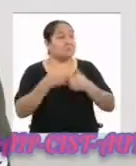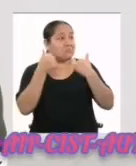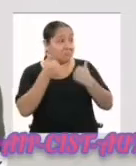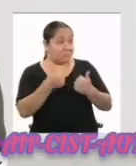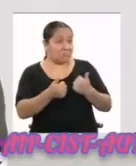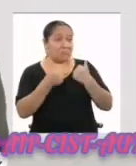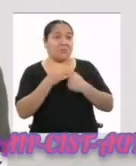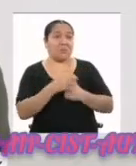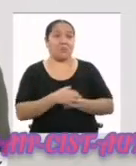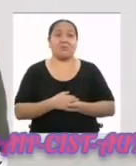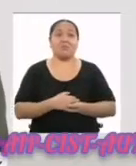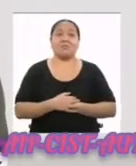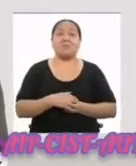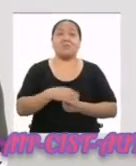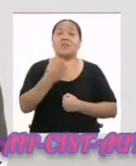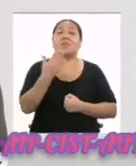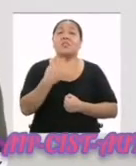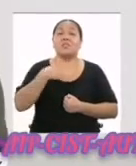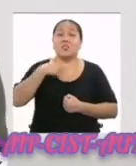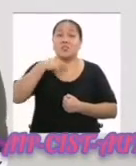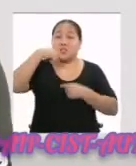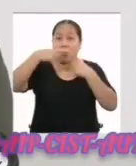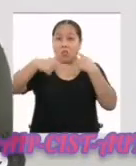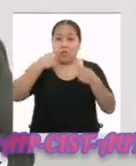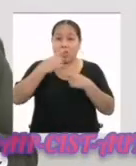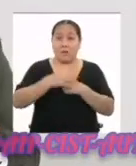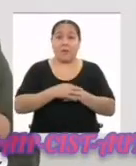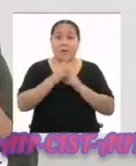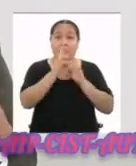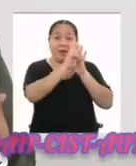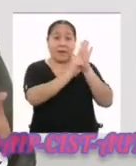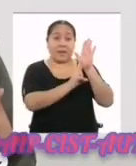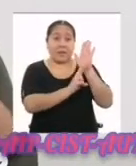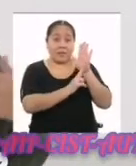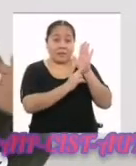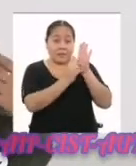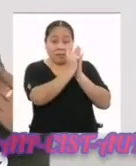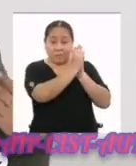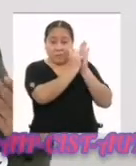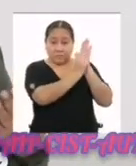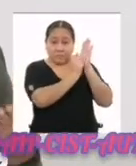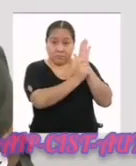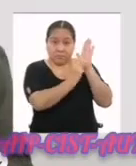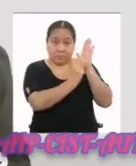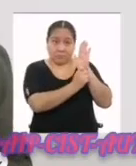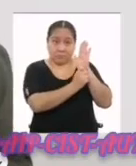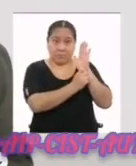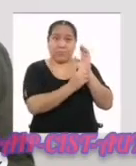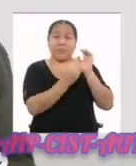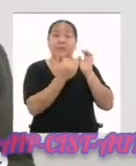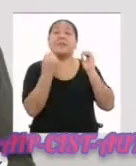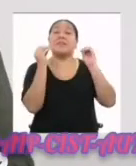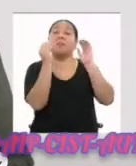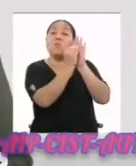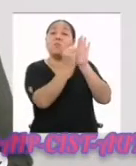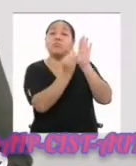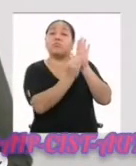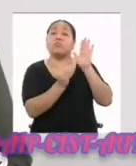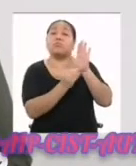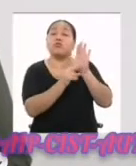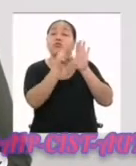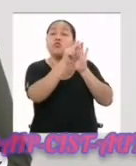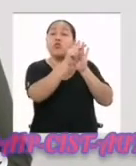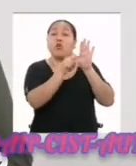bueno. A ver, como les comentaba, un reglamento es un texto que está compuesto por normas, las cuales